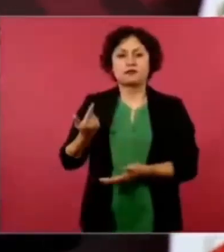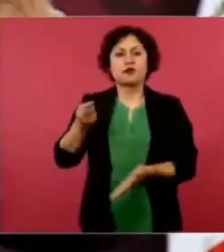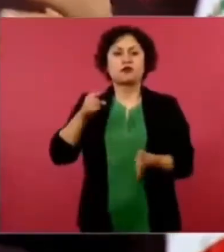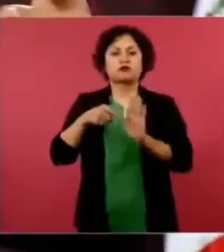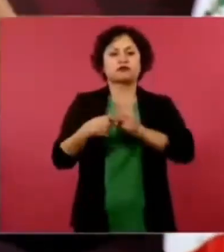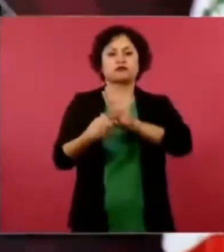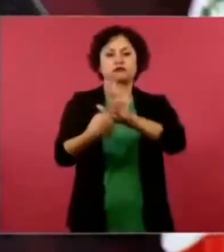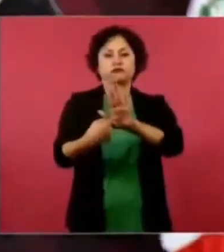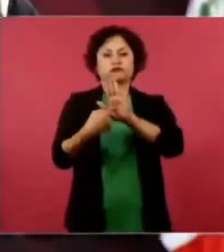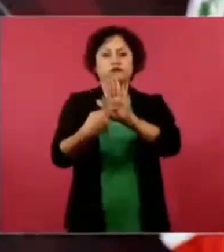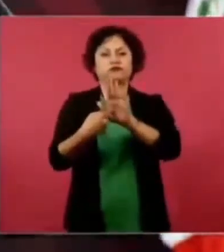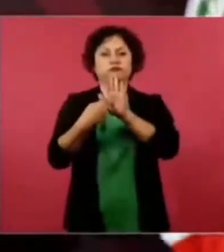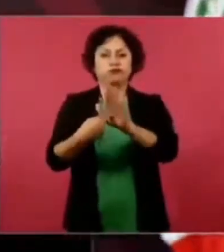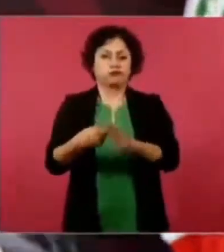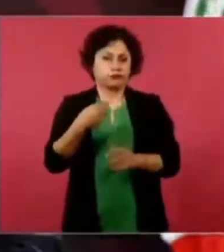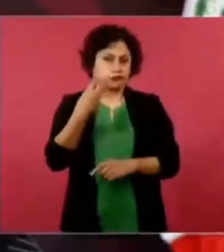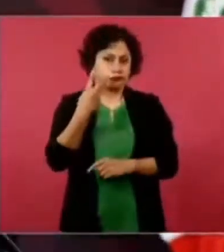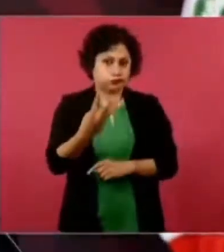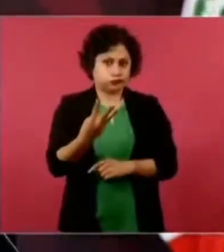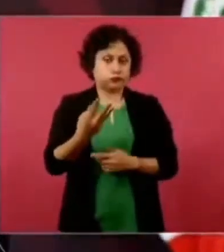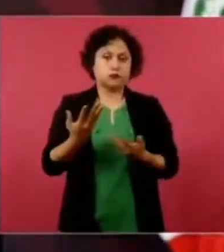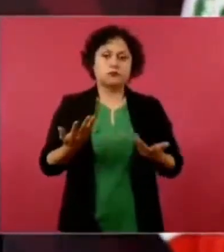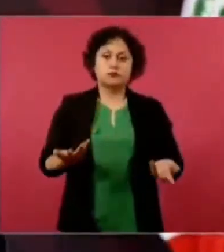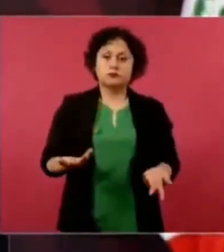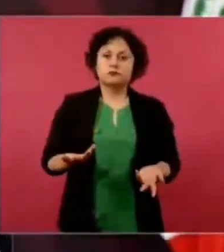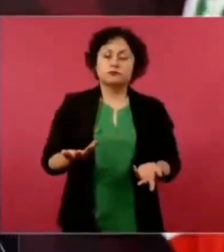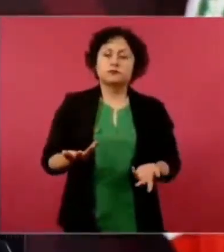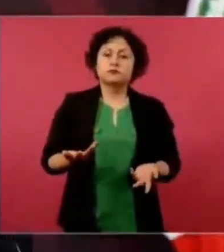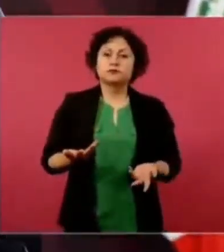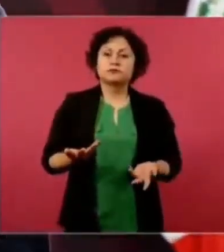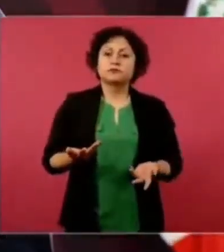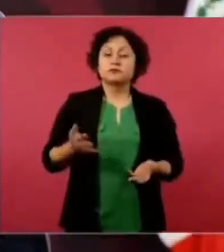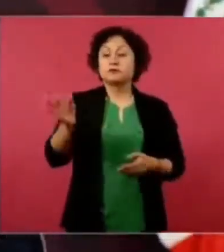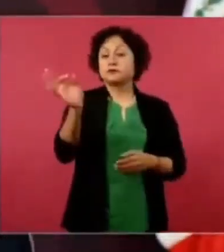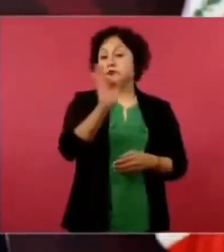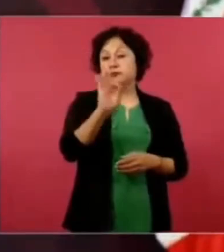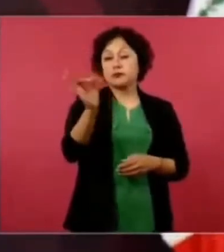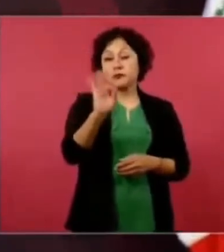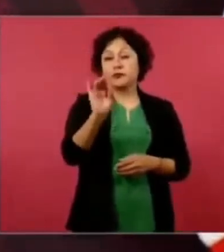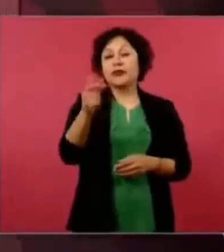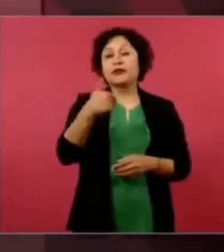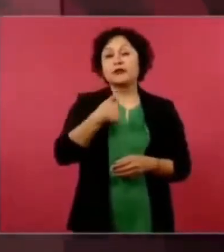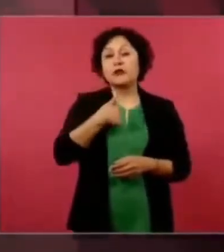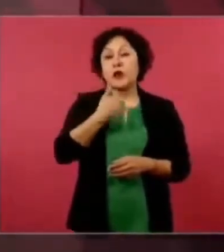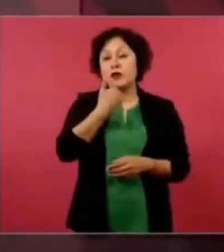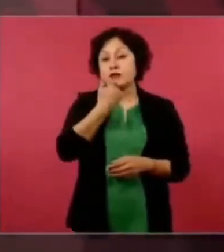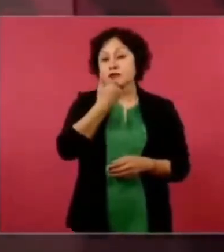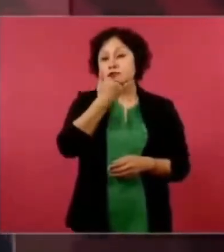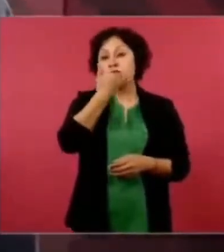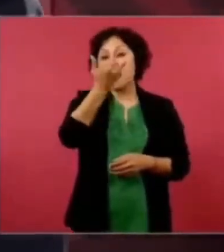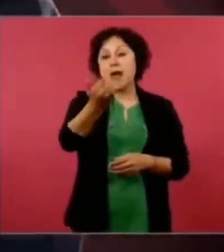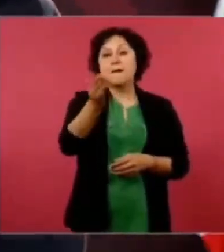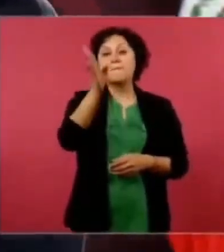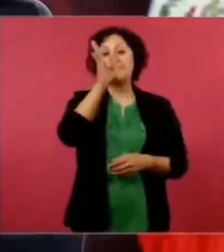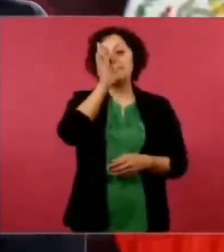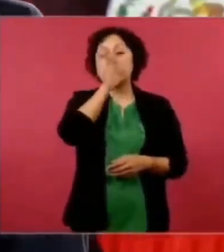Y si tenemos la mala suerte de no encontrar a los